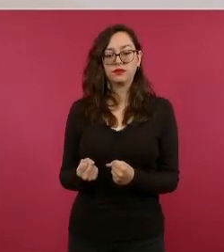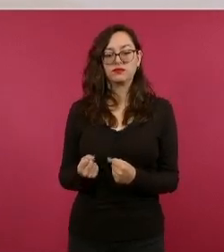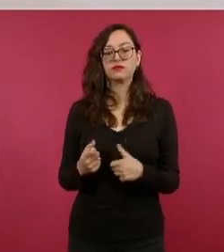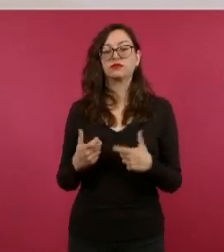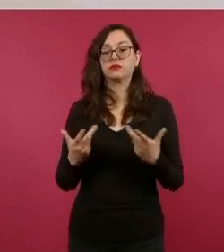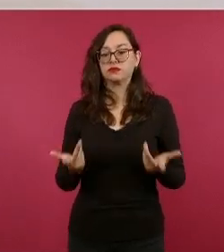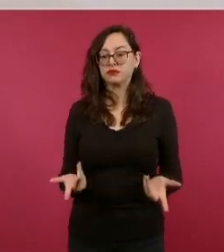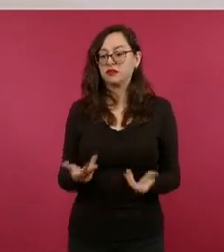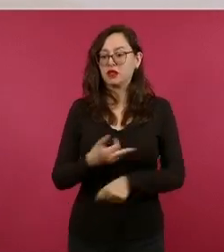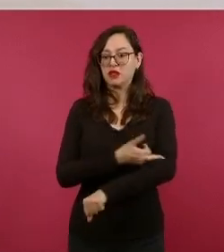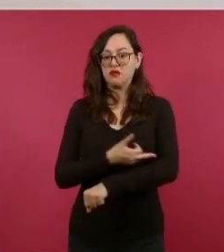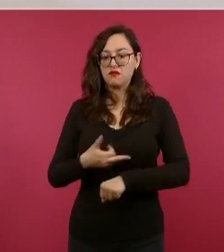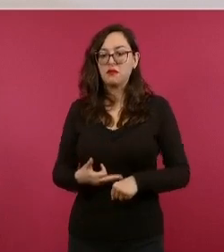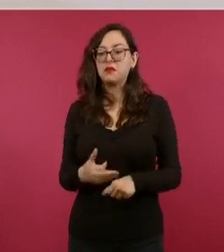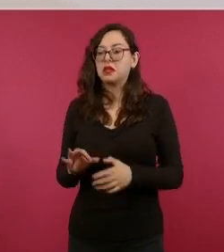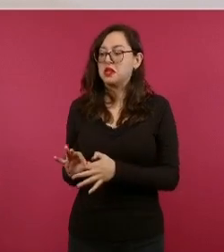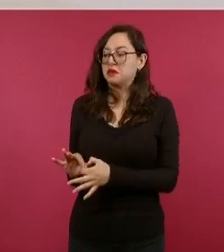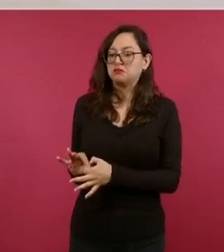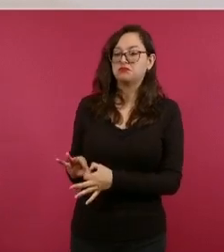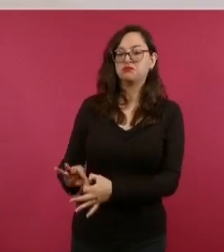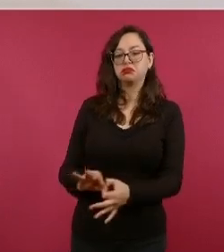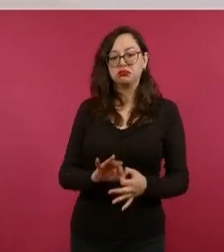El que no se desintegren las familias,